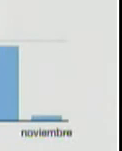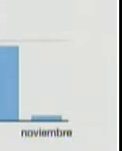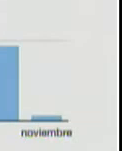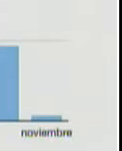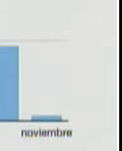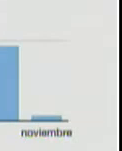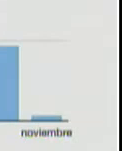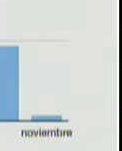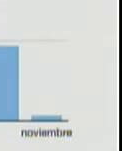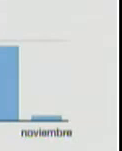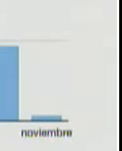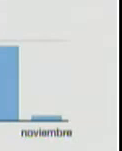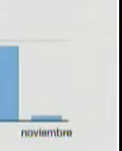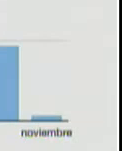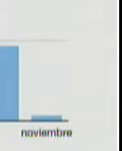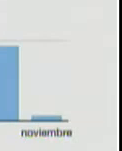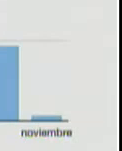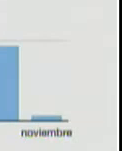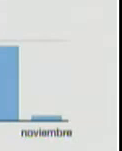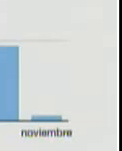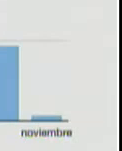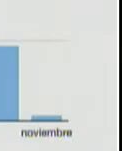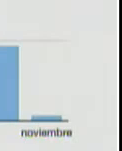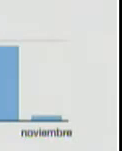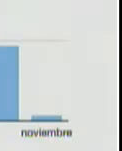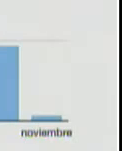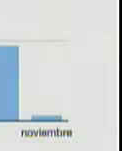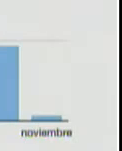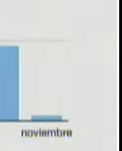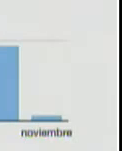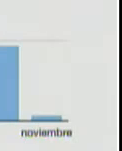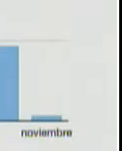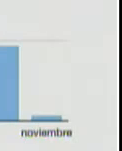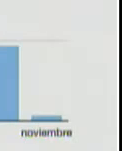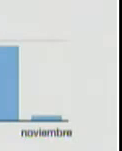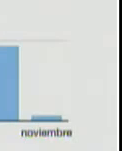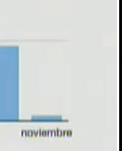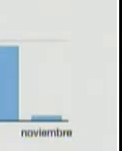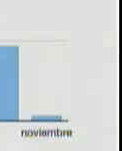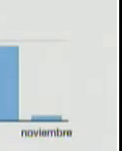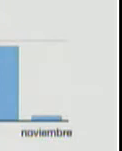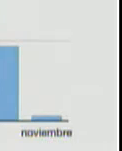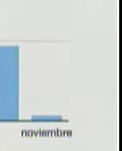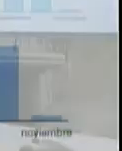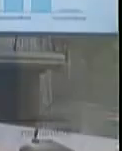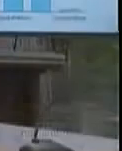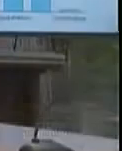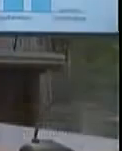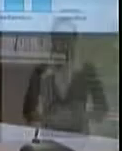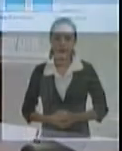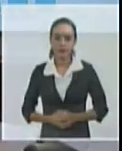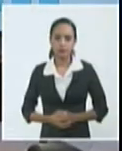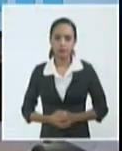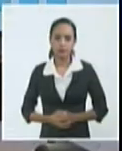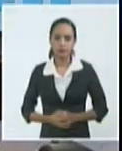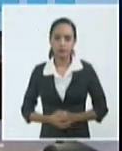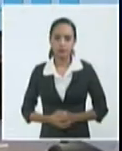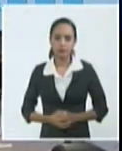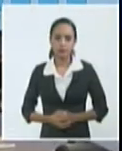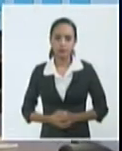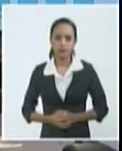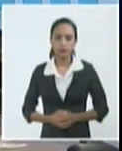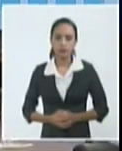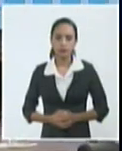mes, está muy por debajo de la mitad de lo que teníamos en enero a inicio del año. Por lo tanto, es otra manera también